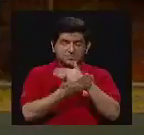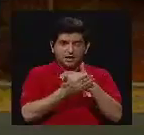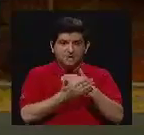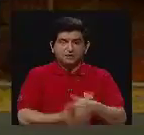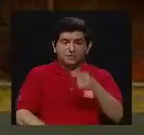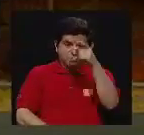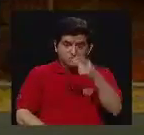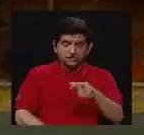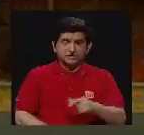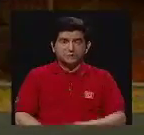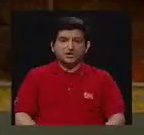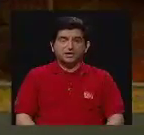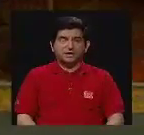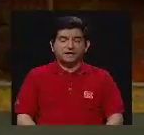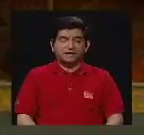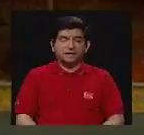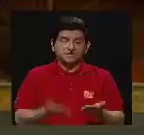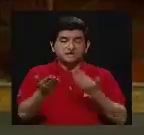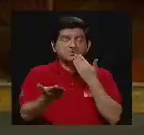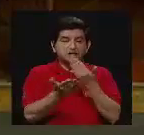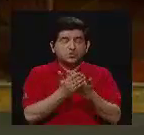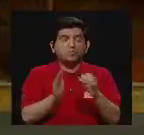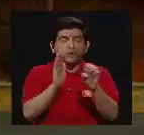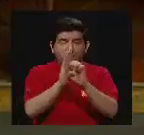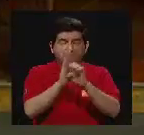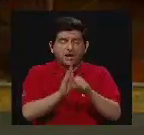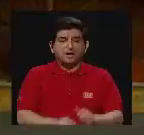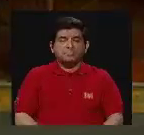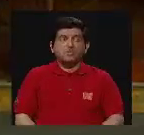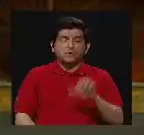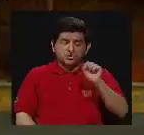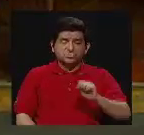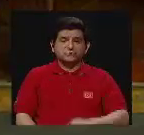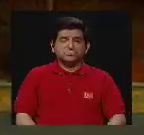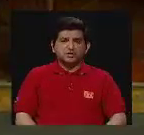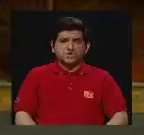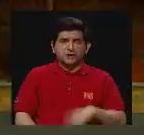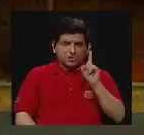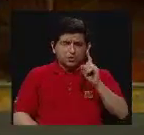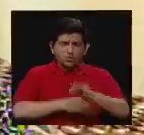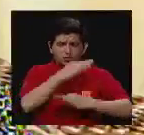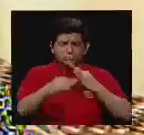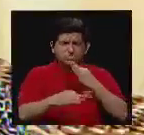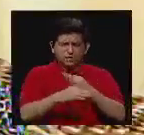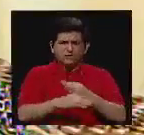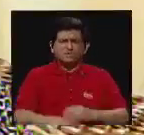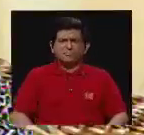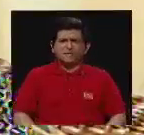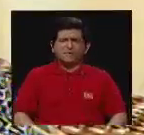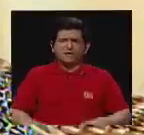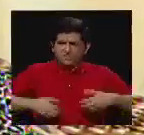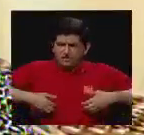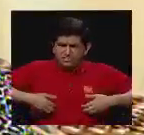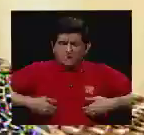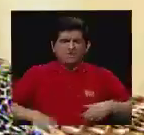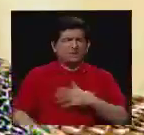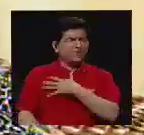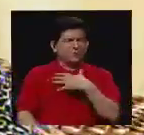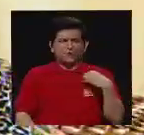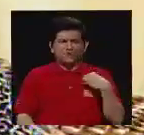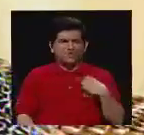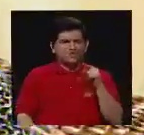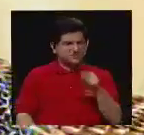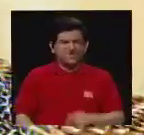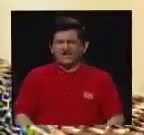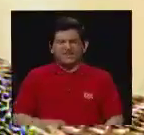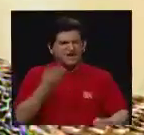seres, los bonobos, que sí, podrían ser un buen ejemplo, ¿verdad? Son un buen ejemplo. Sí, son bonobos, creo que son... Salvo que no me gustaría